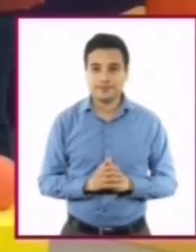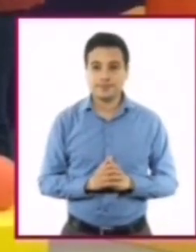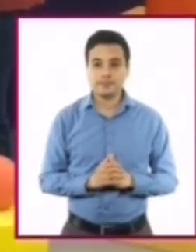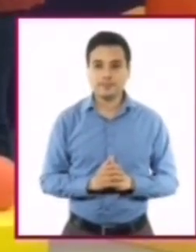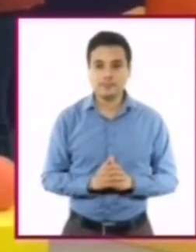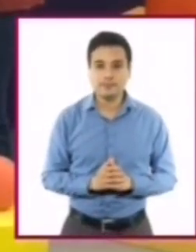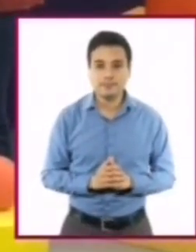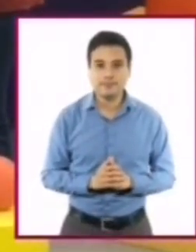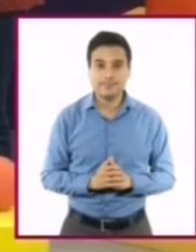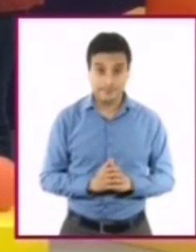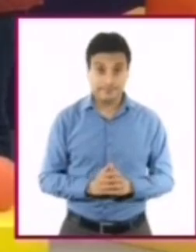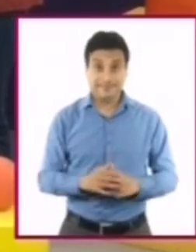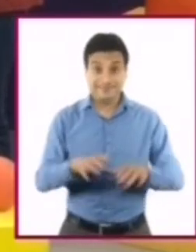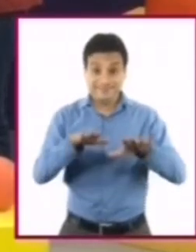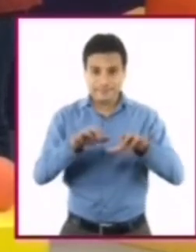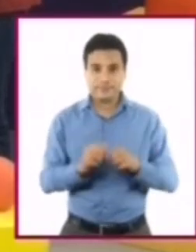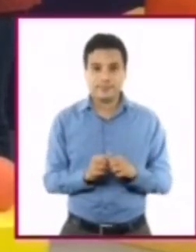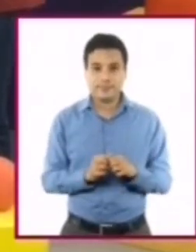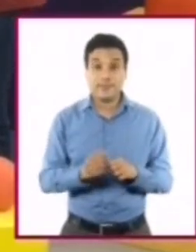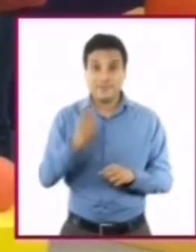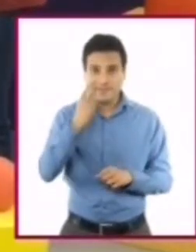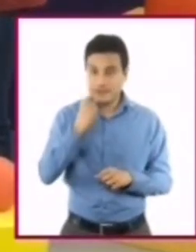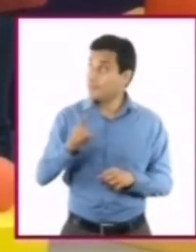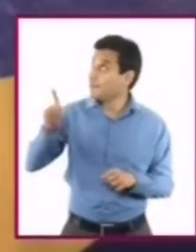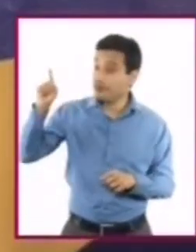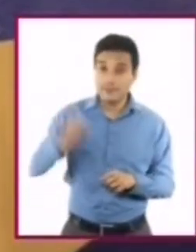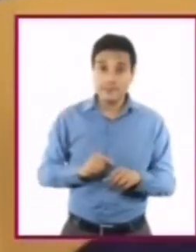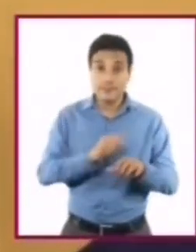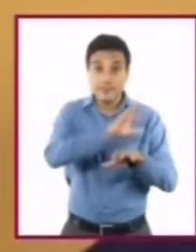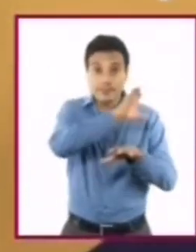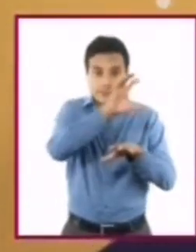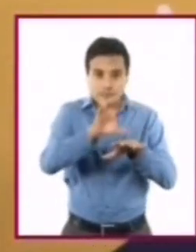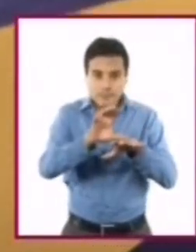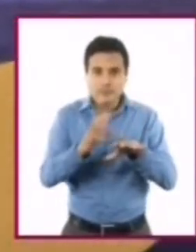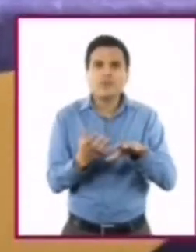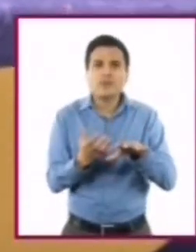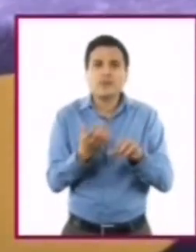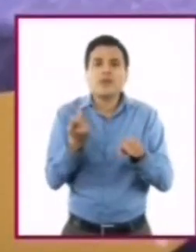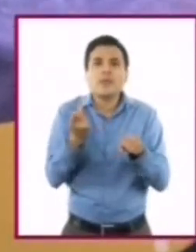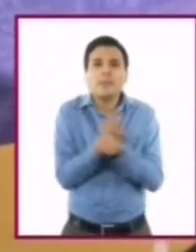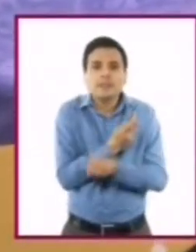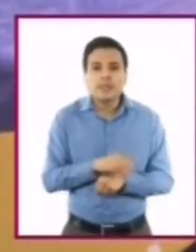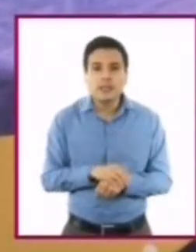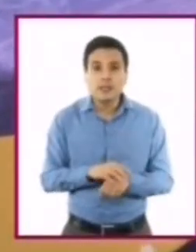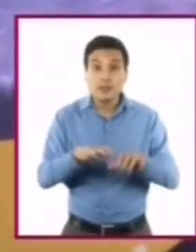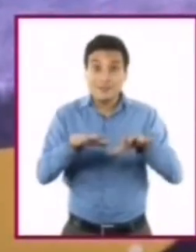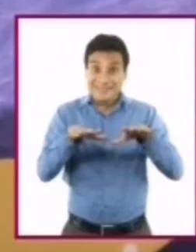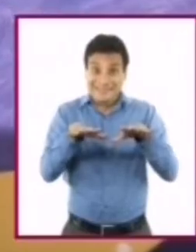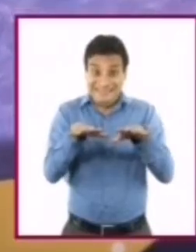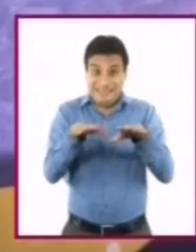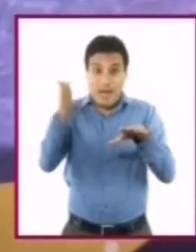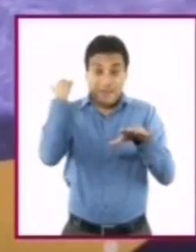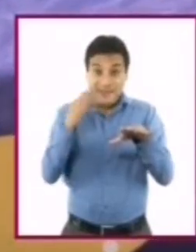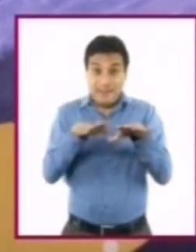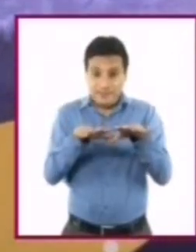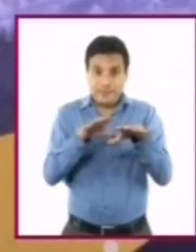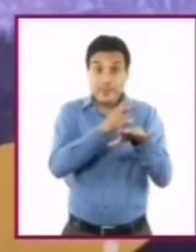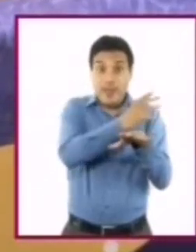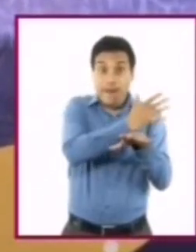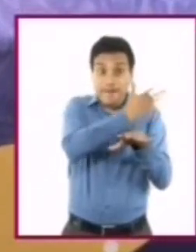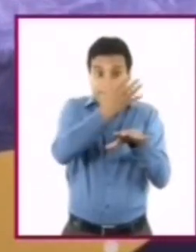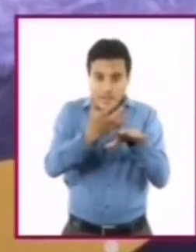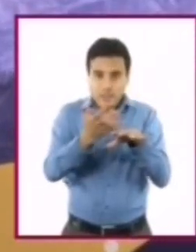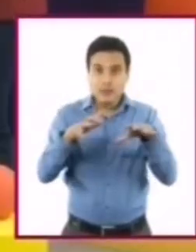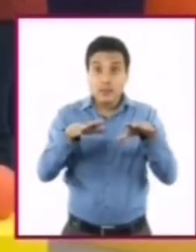Ahora dejaremos caer una pelota. Observen con atención. Lo que ocurre, la manta se curva un poco rodeando a la